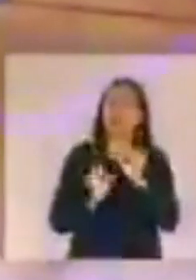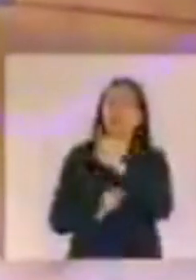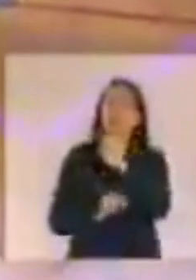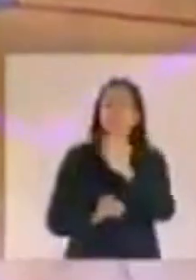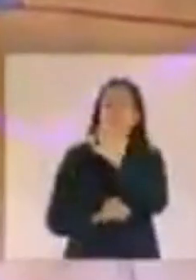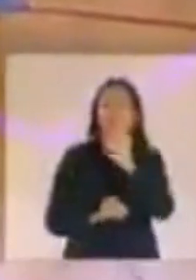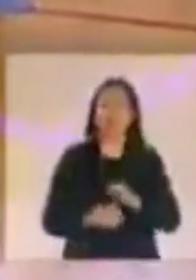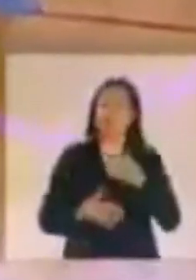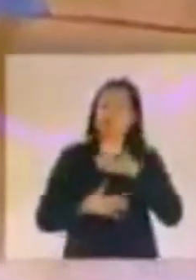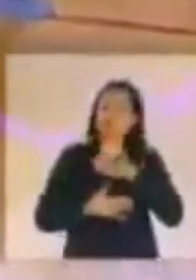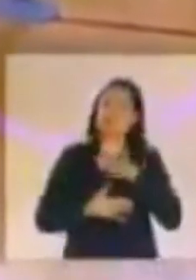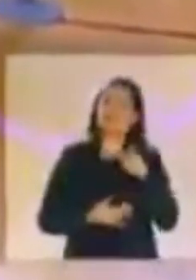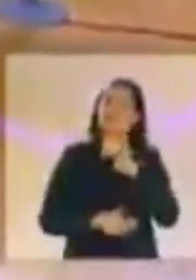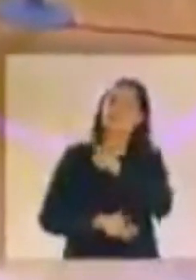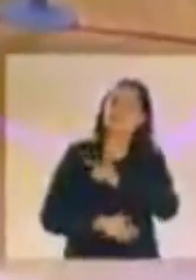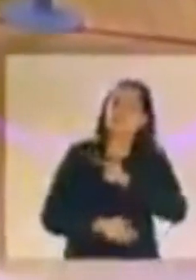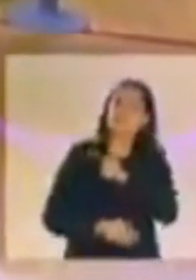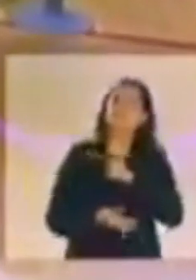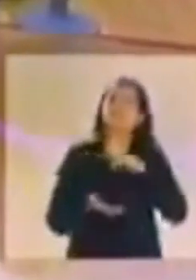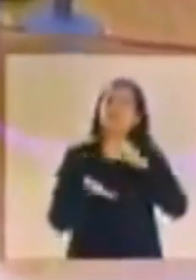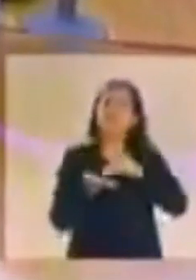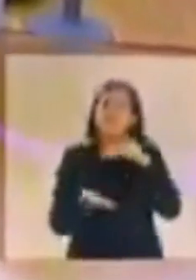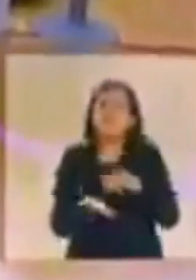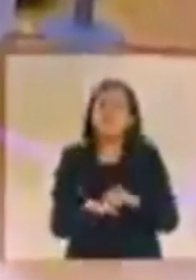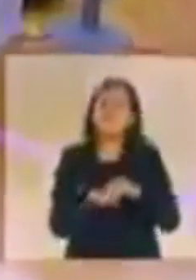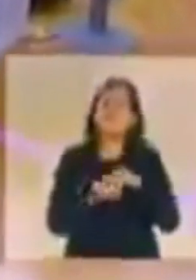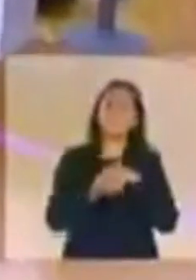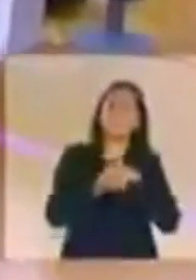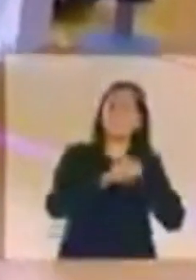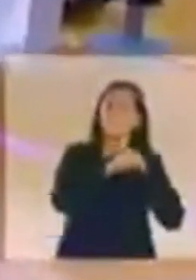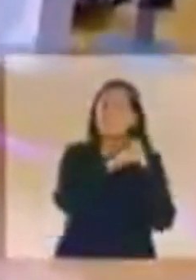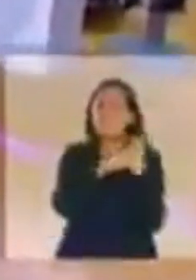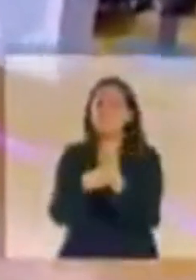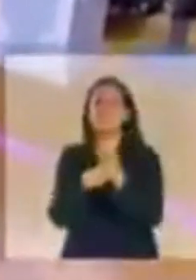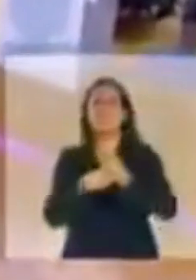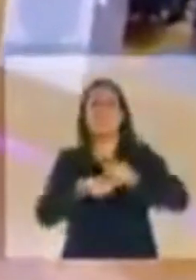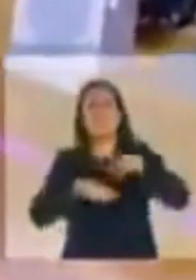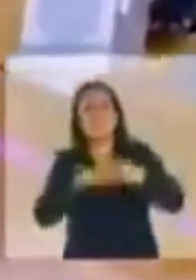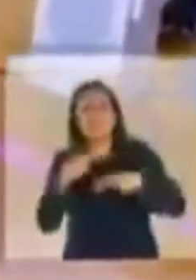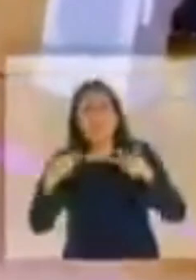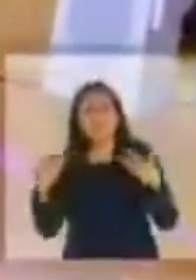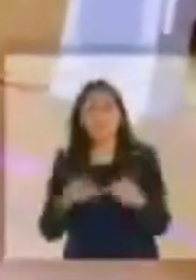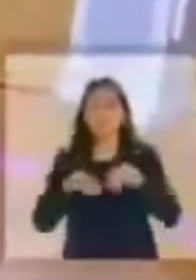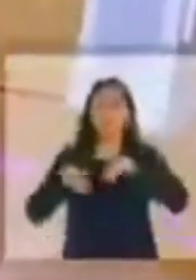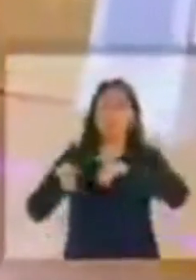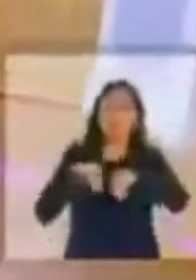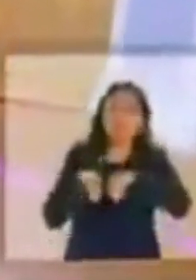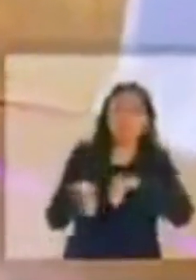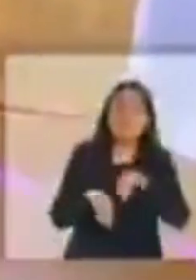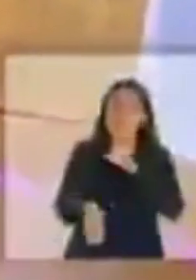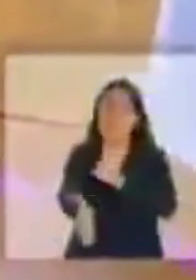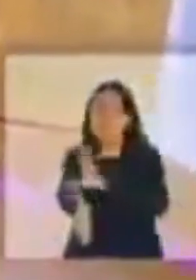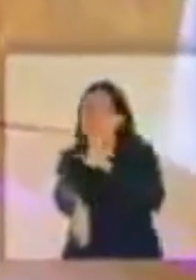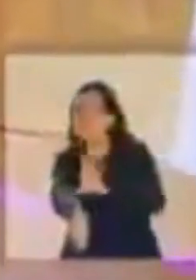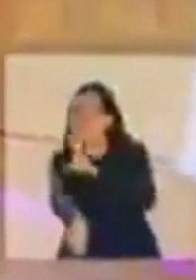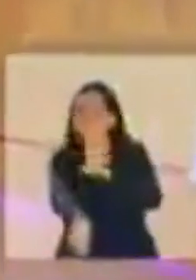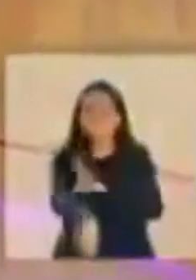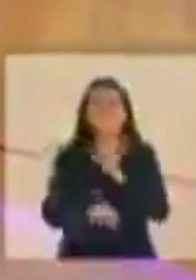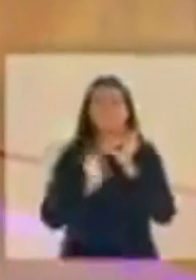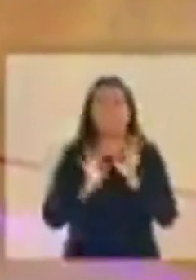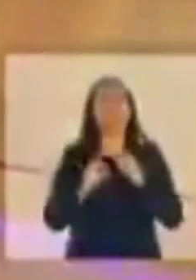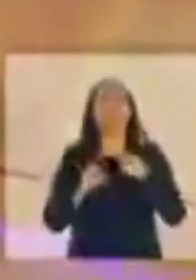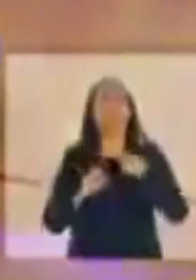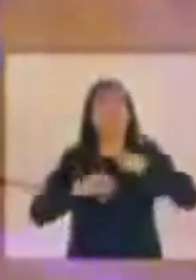admitido padecer era una cardiopatía. Fue en el año 2013 que su familia ofreció una conferencia de